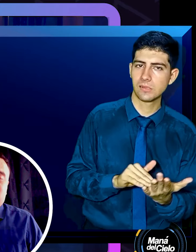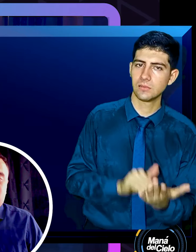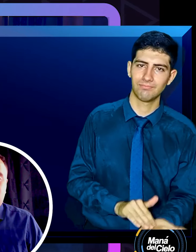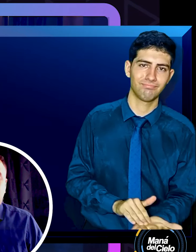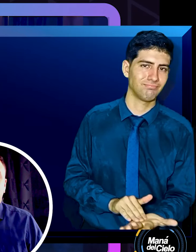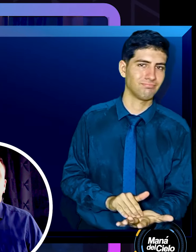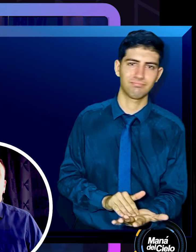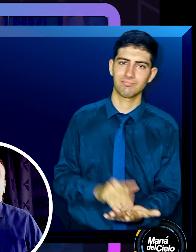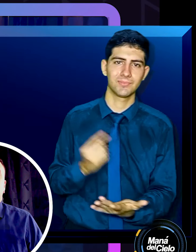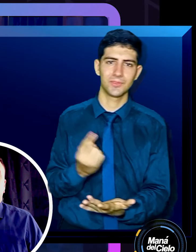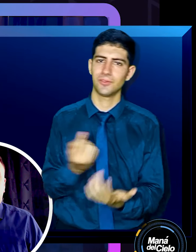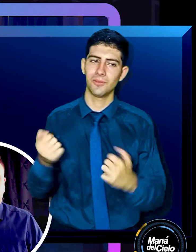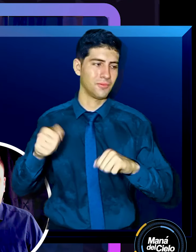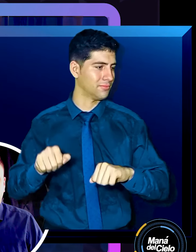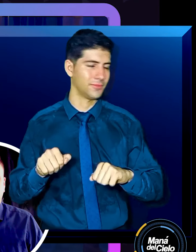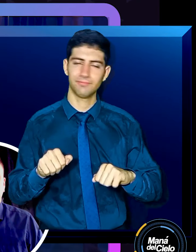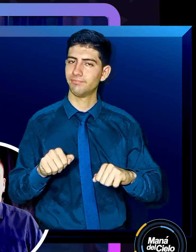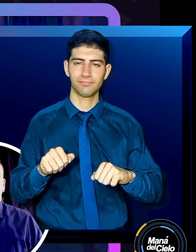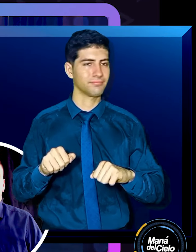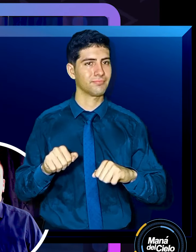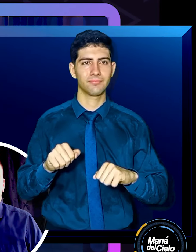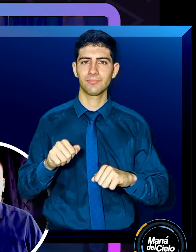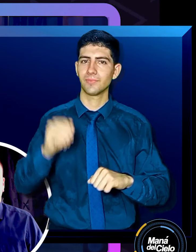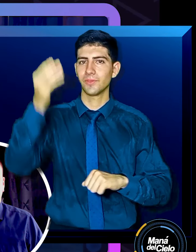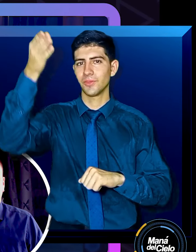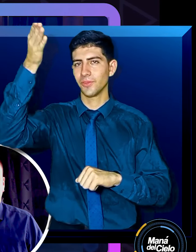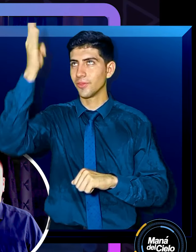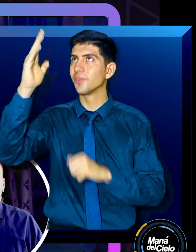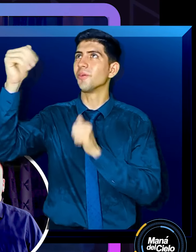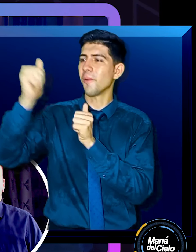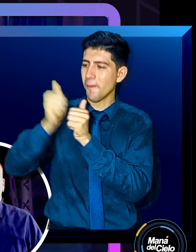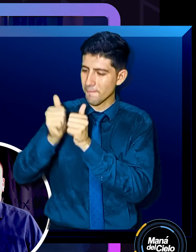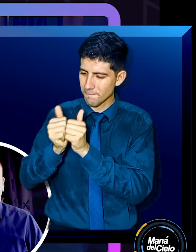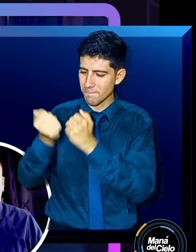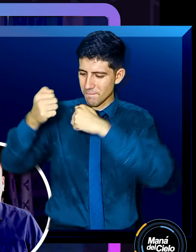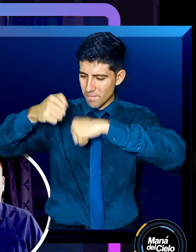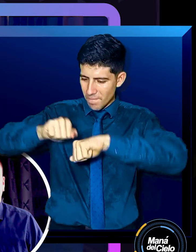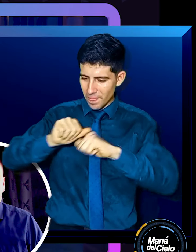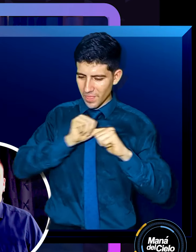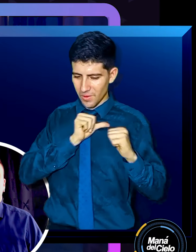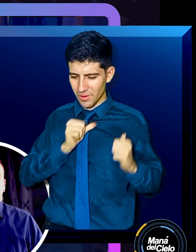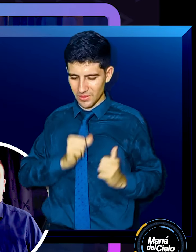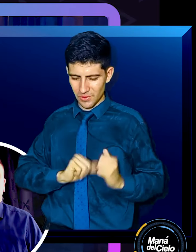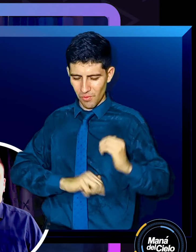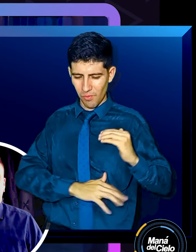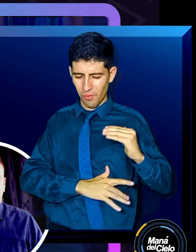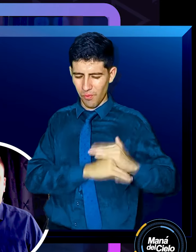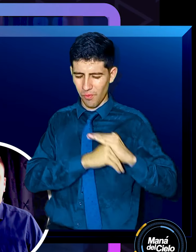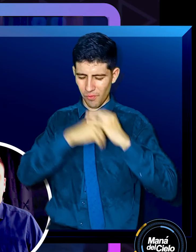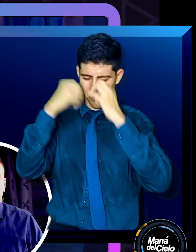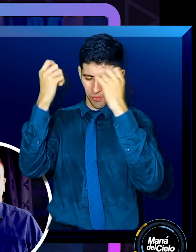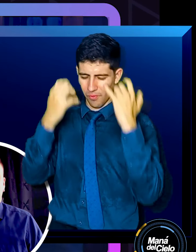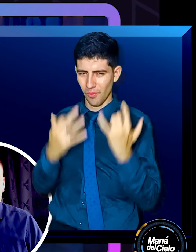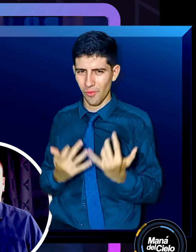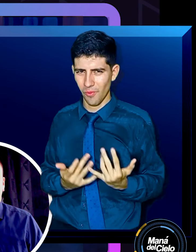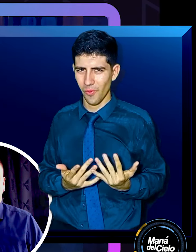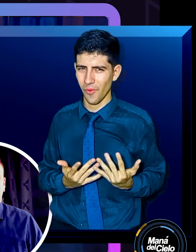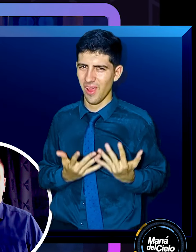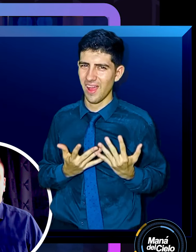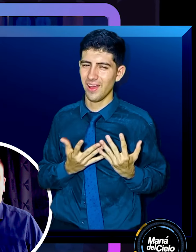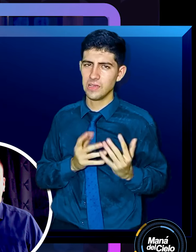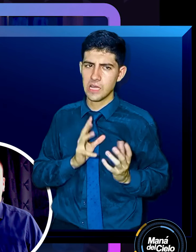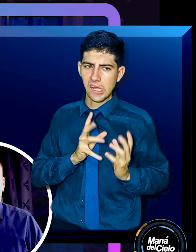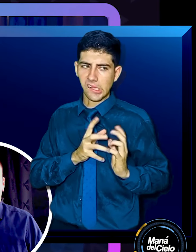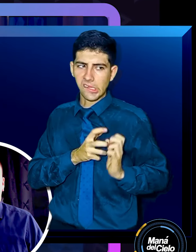el corazón del hombre no da cosas buenas. Pero cuando Él te cambia el corazón y lo llena de otra cosa, entonces